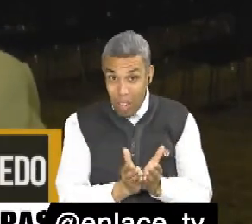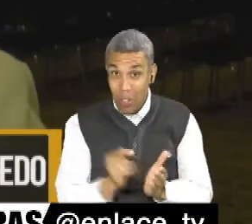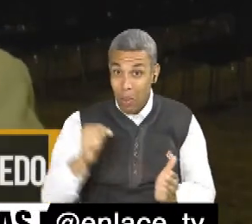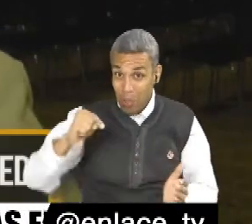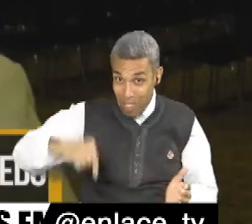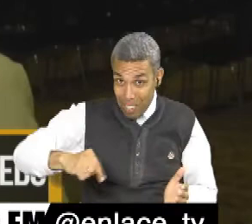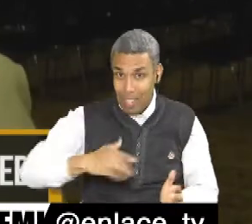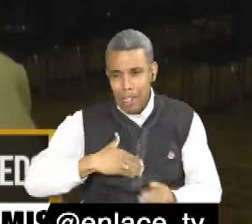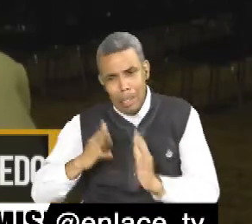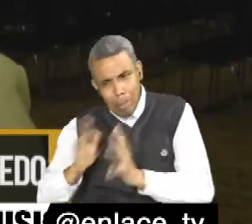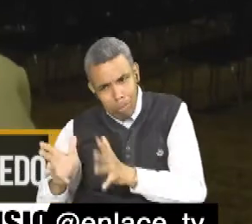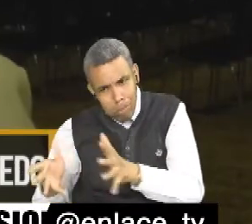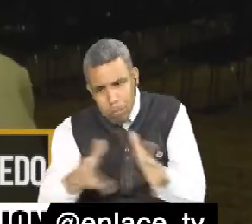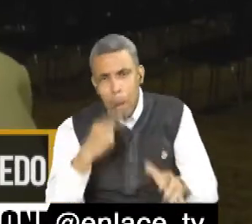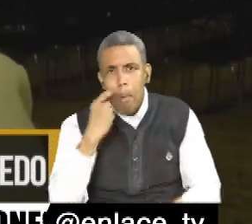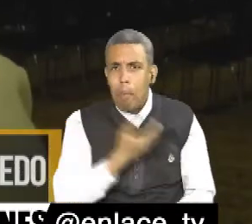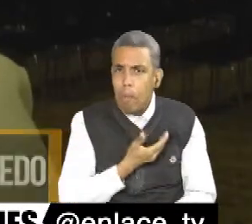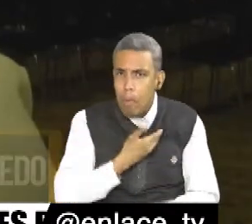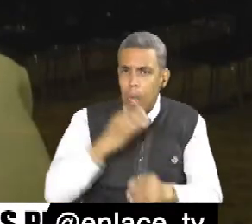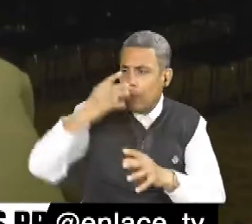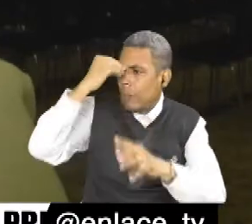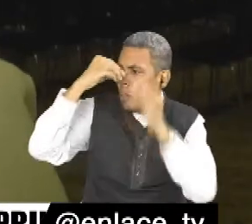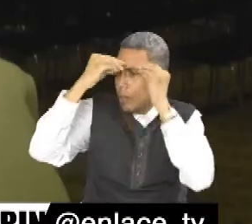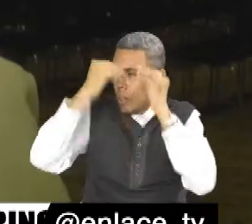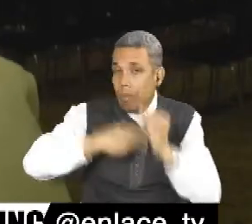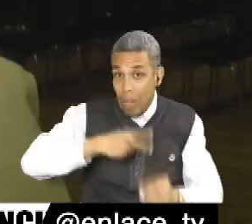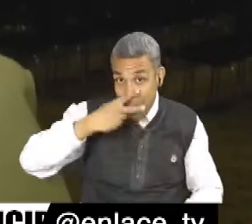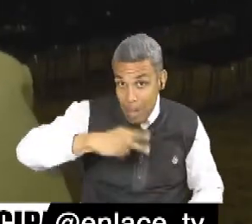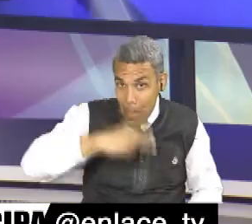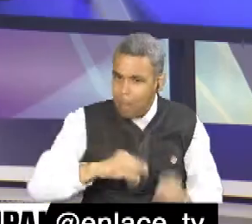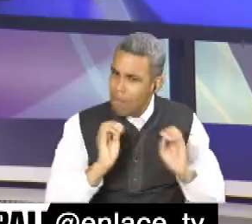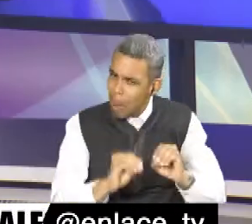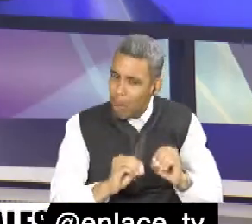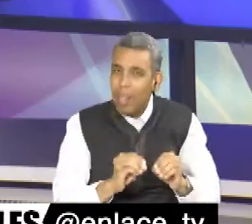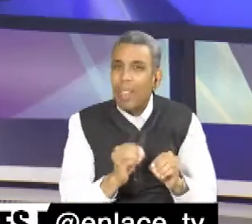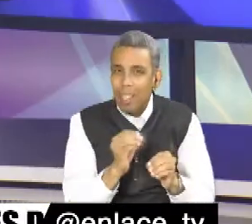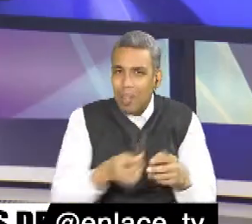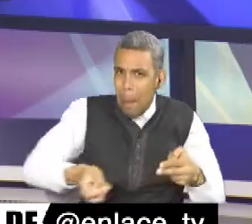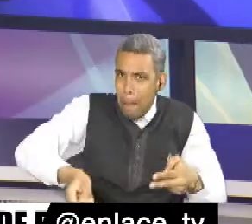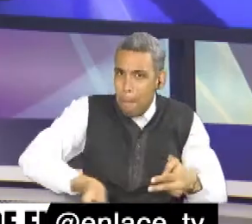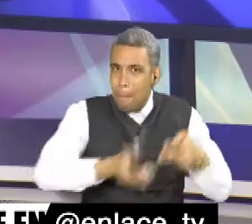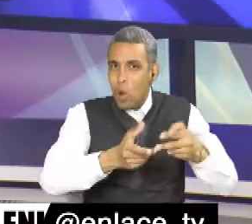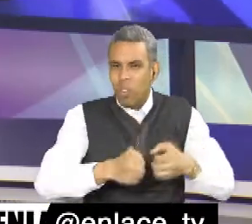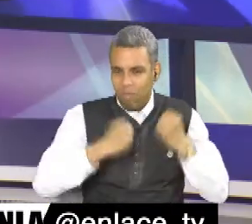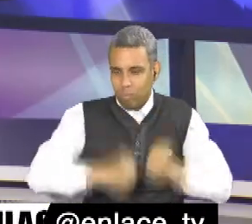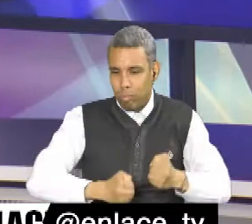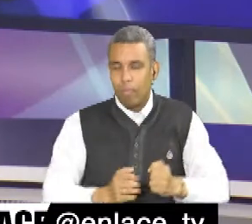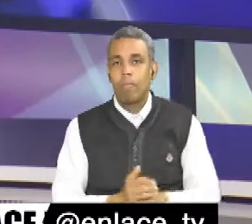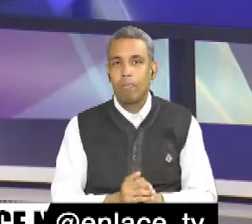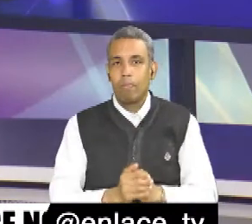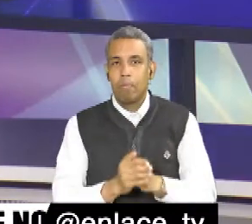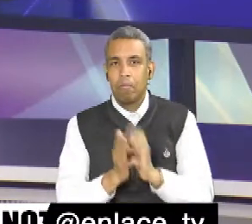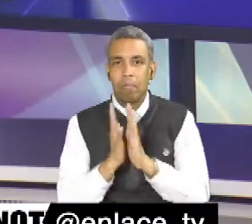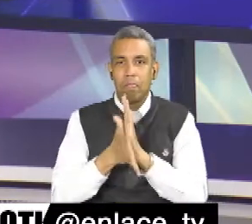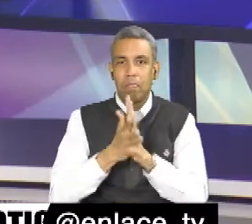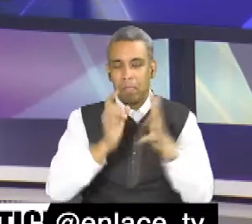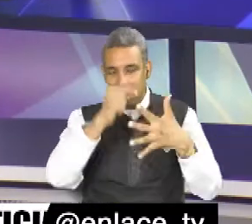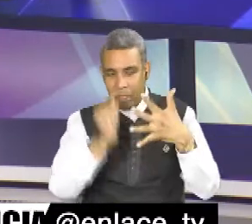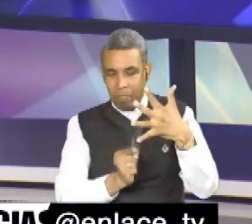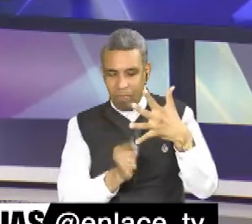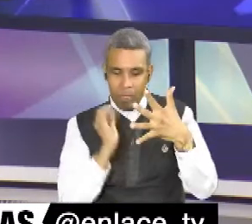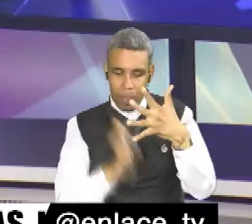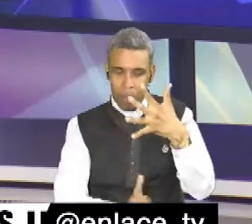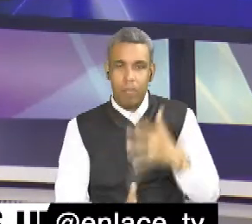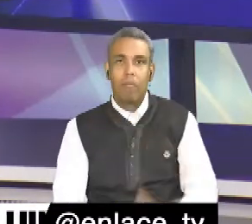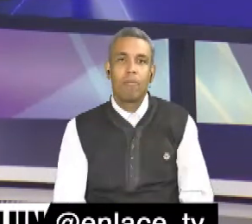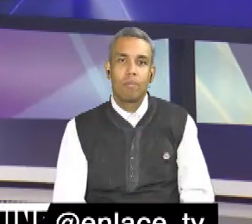formemos a unos niños con buenas bases en la educación. Hasta aquí la información más importante de las últimas horas de